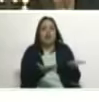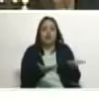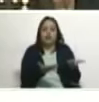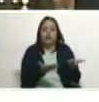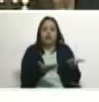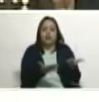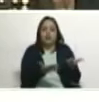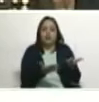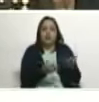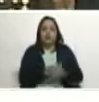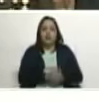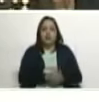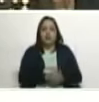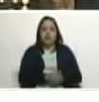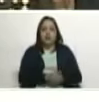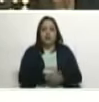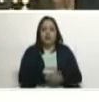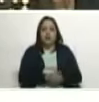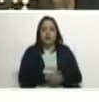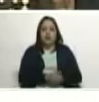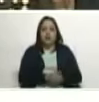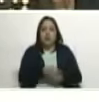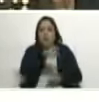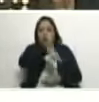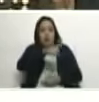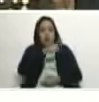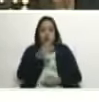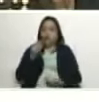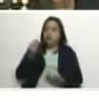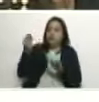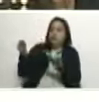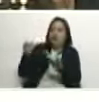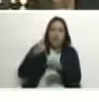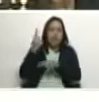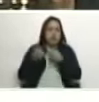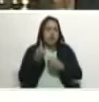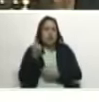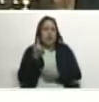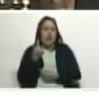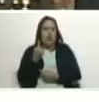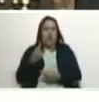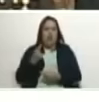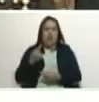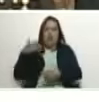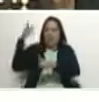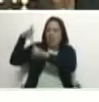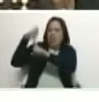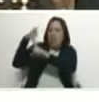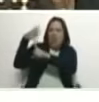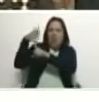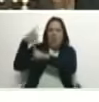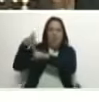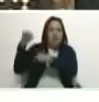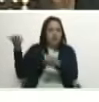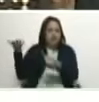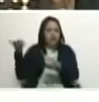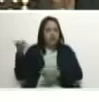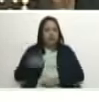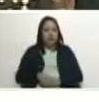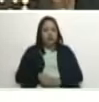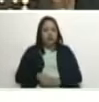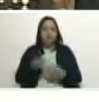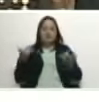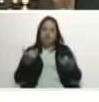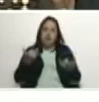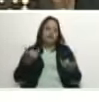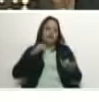Y en vez de tender la mano, lanzaron fue misiles a la mano tendida. Y ya lo demás es historia,